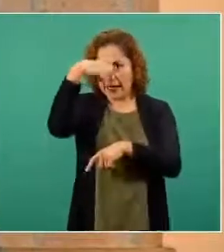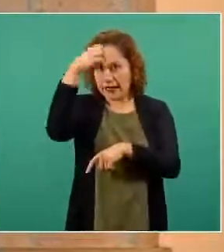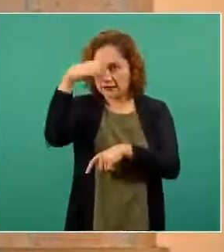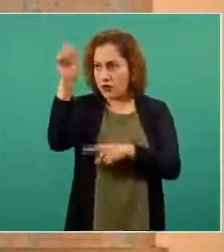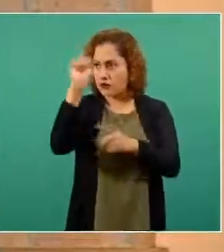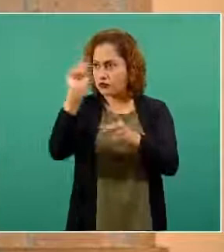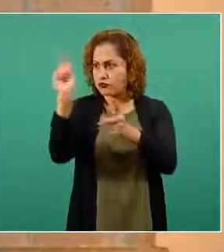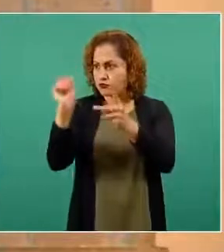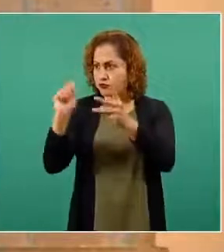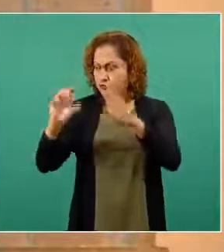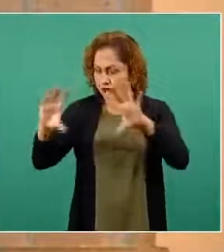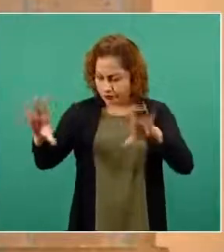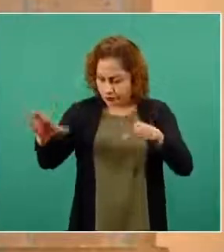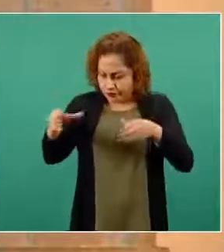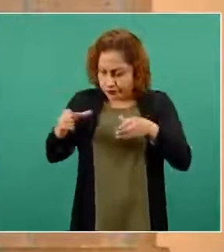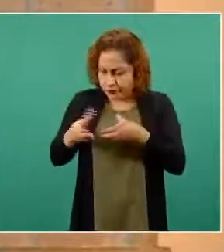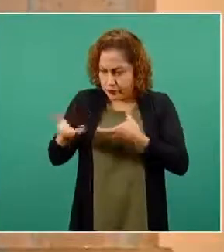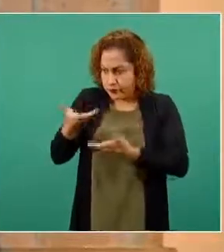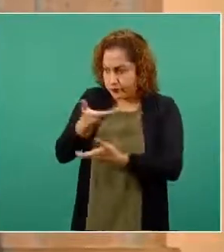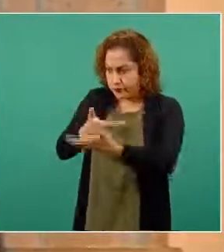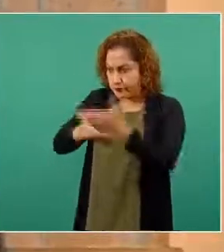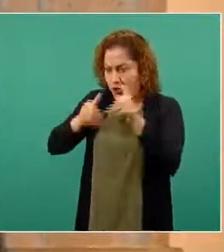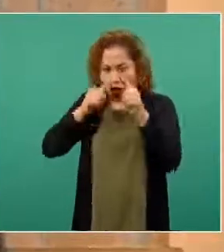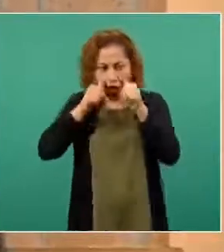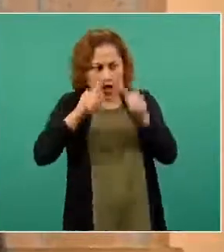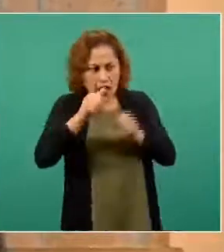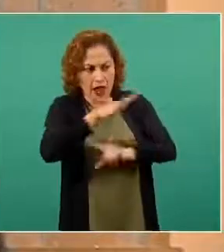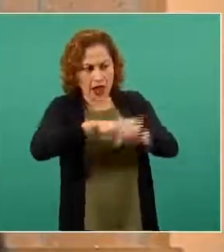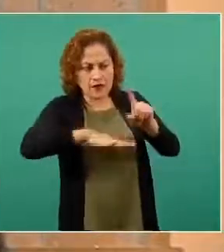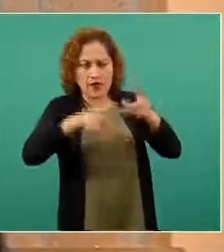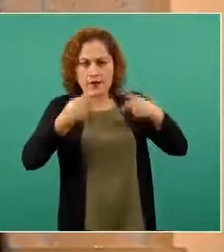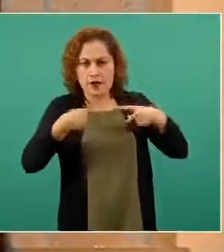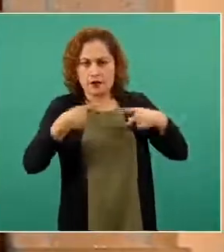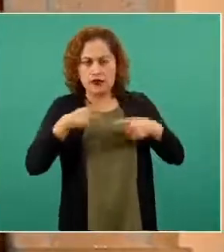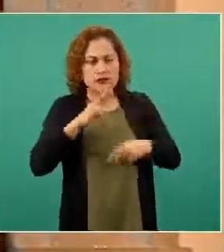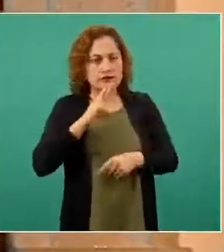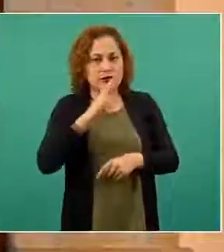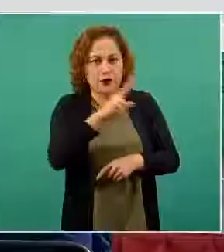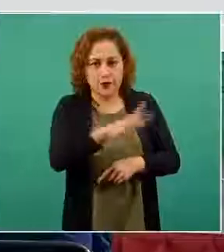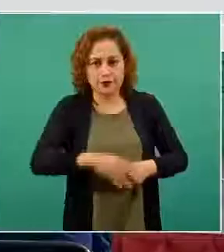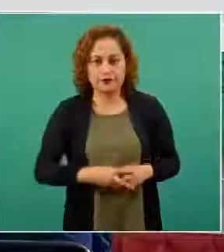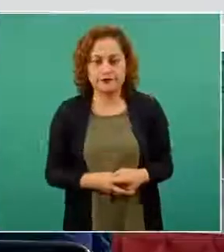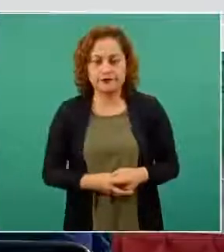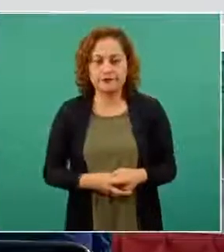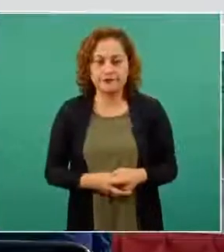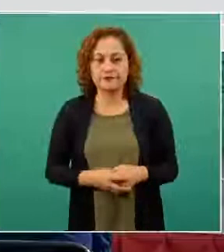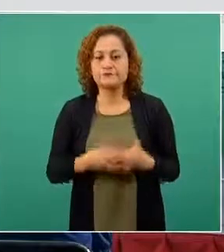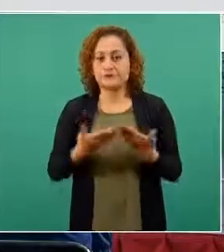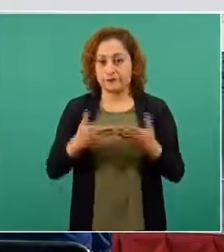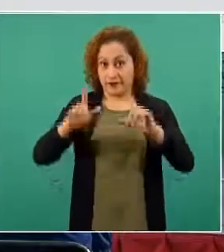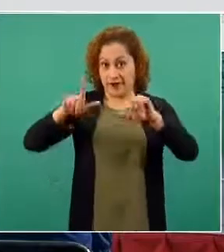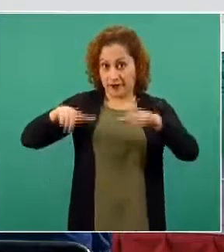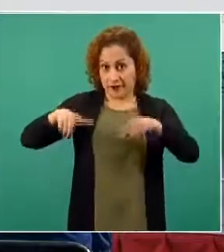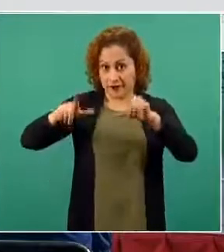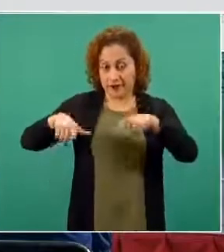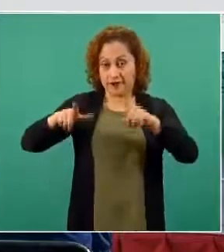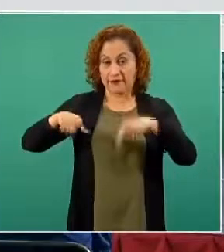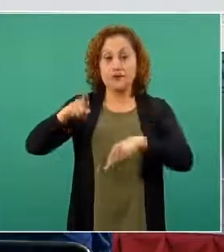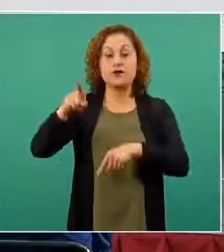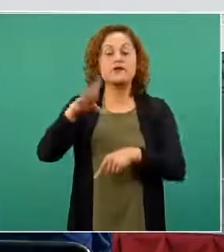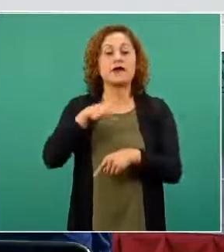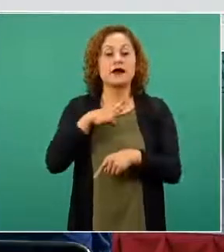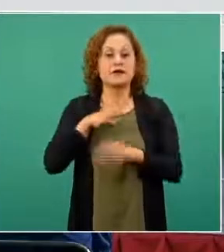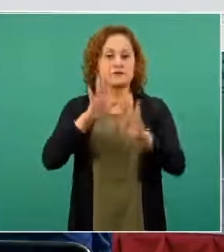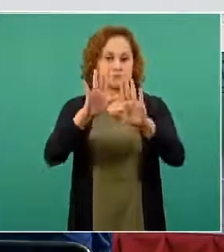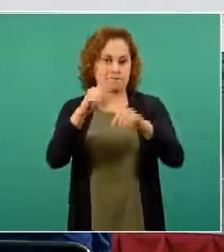Garza, que podamos beneficiar en mayor grado a nuestros pacientes. En este caso, en la plataforma, nada más como una